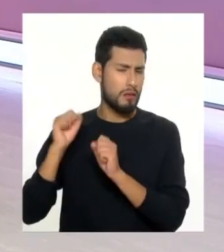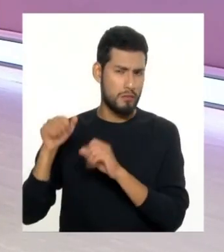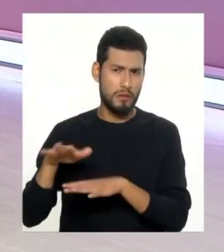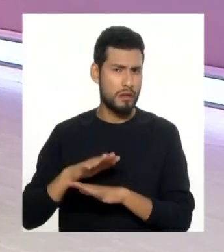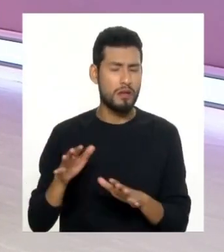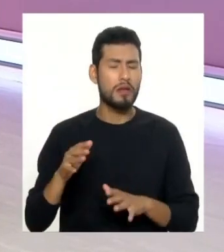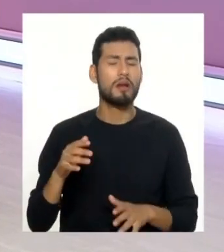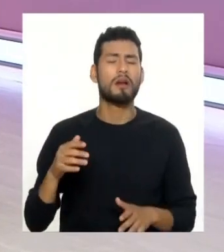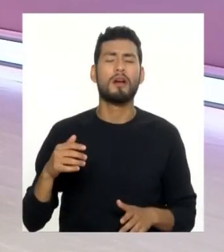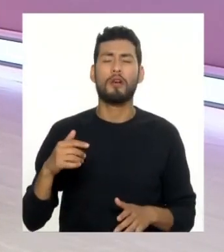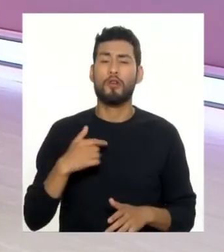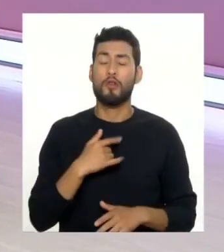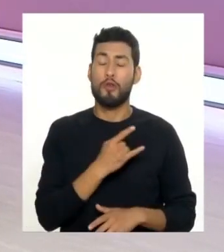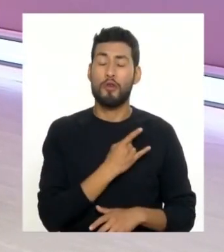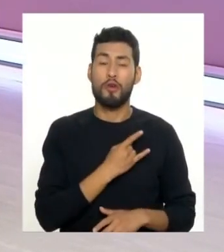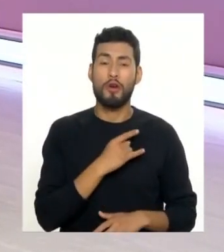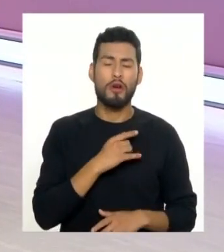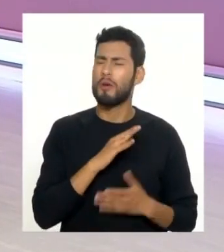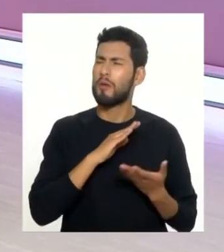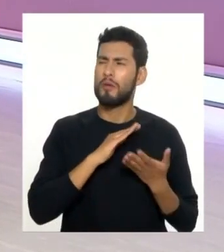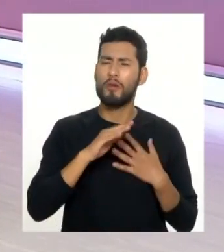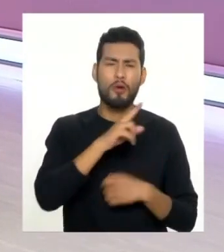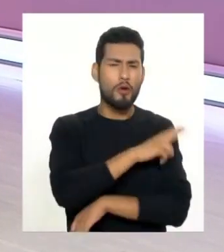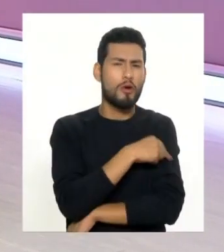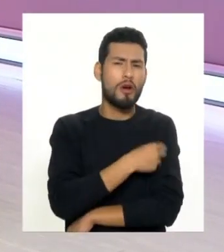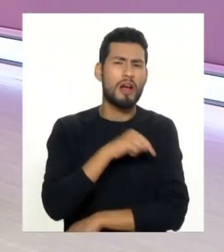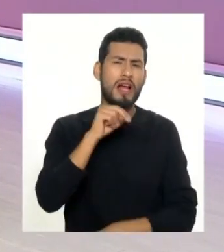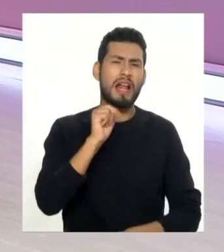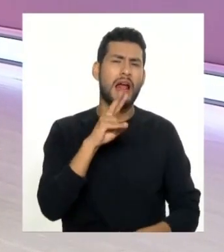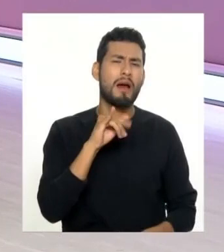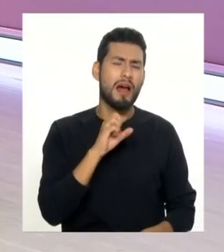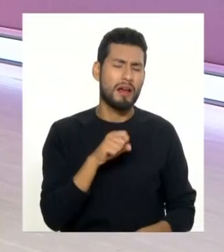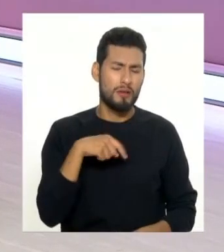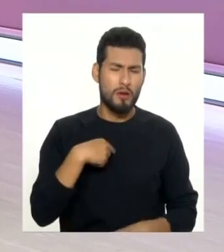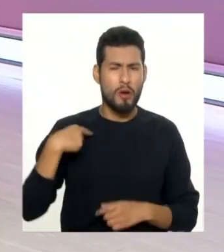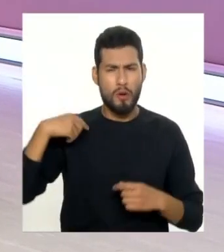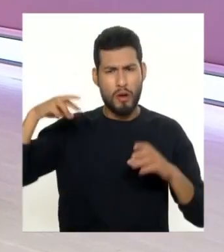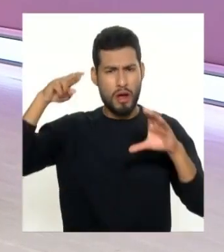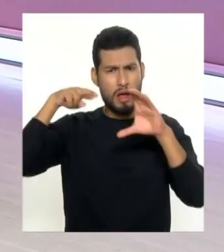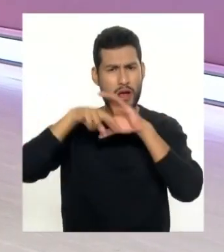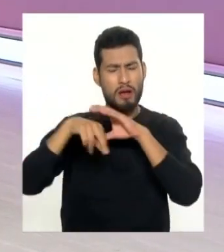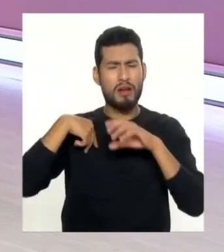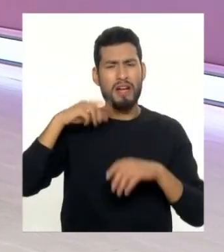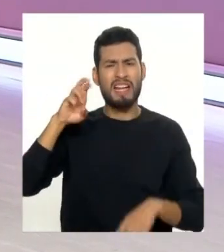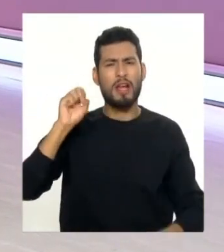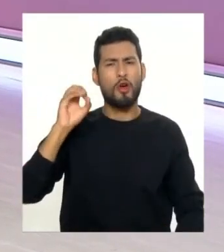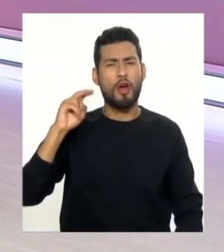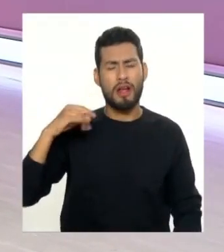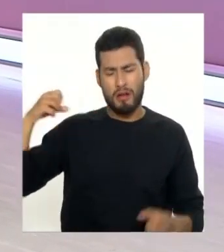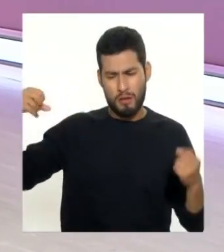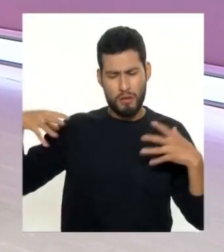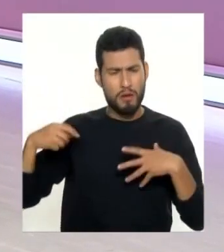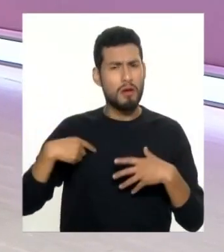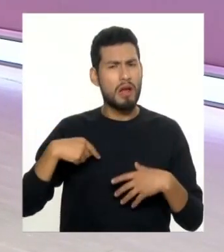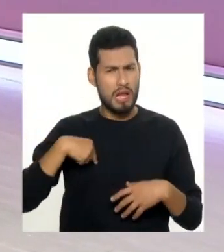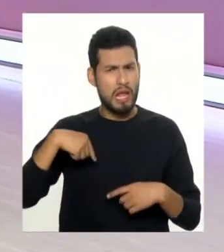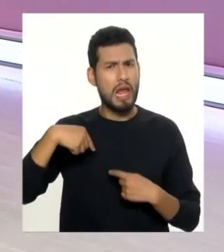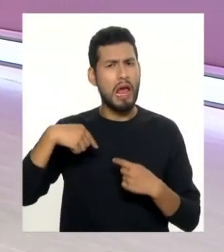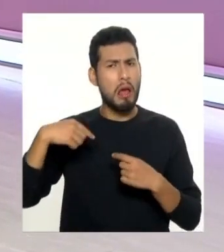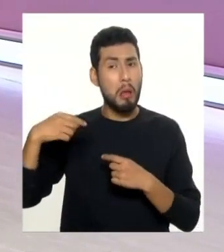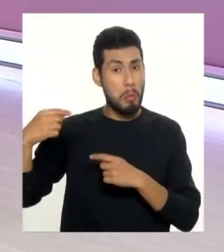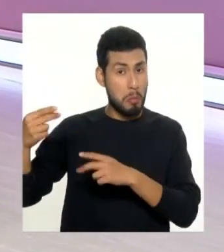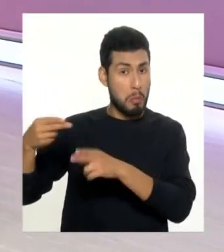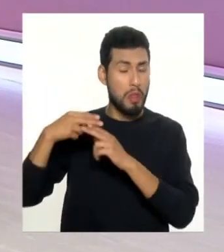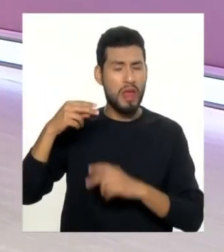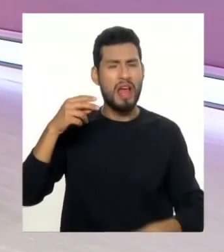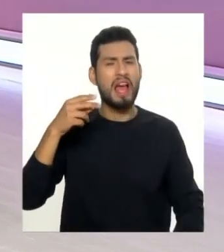tengo en el hospital naval me hicieron una resonancia magnética y el doctor me dijo que yo tenía una hernia discal. En esa hernia